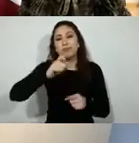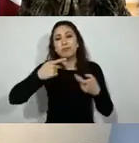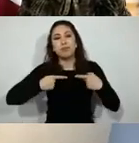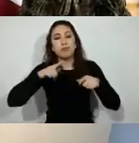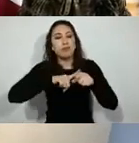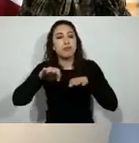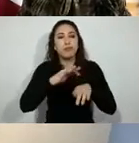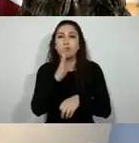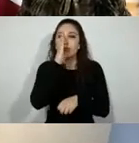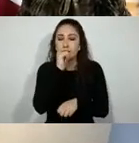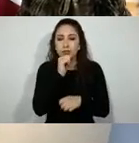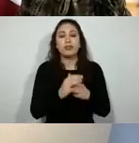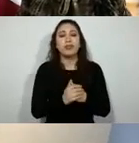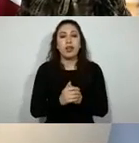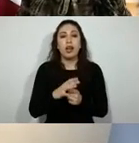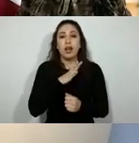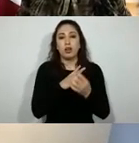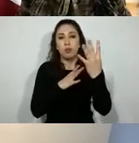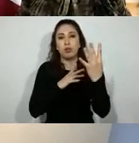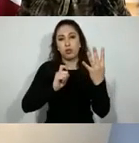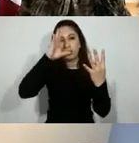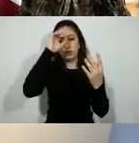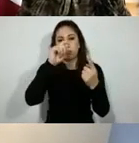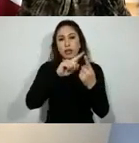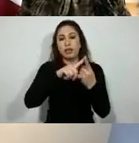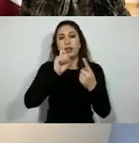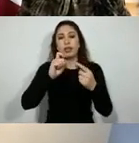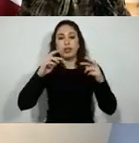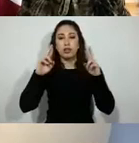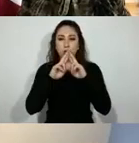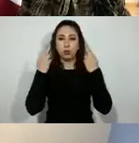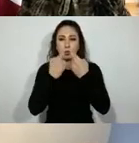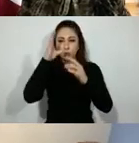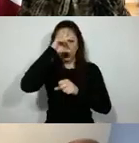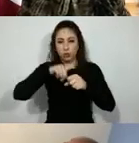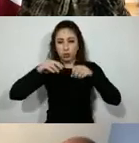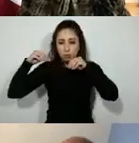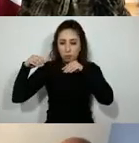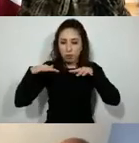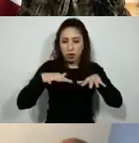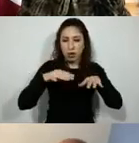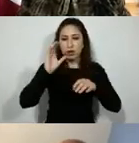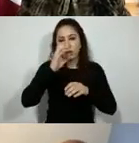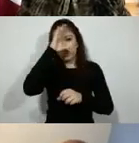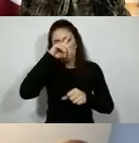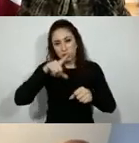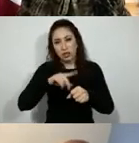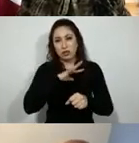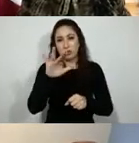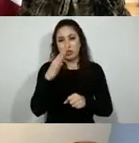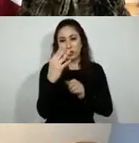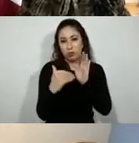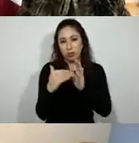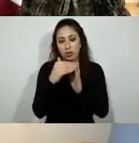4 conceptos concentran la reducción: eventos culturales, recreativos y sociales, 55 millones, servicios